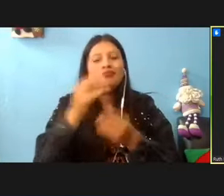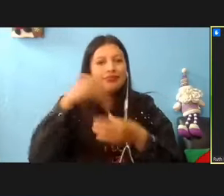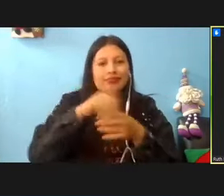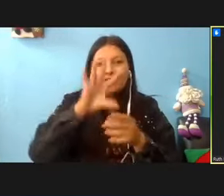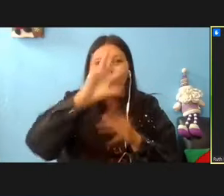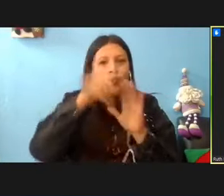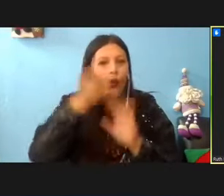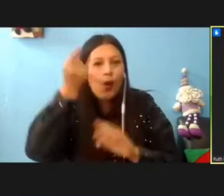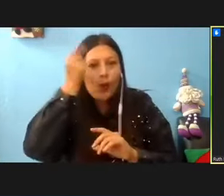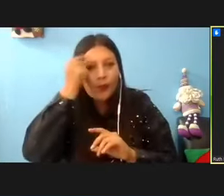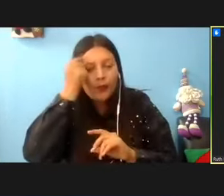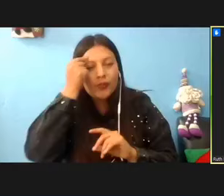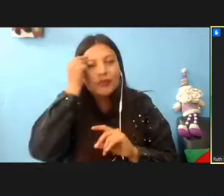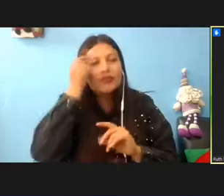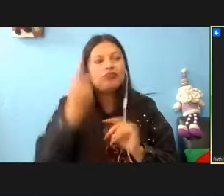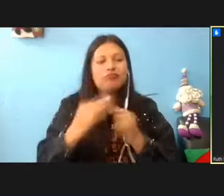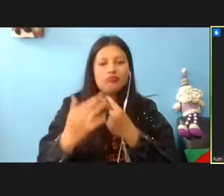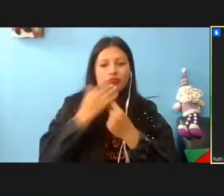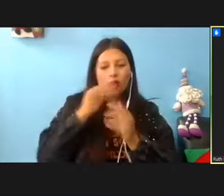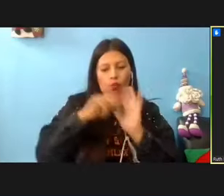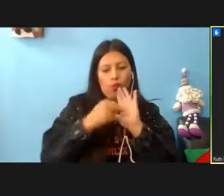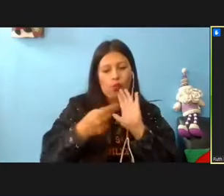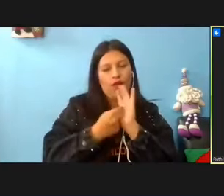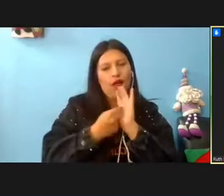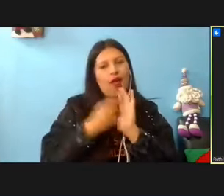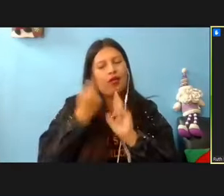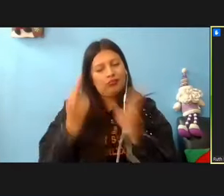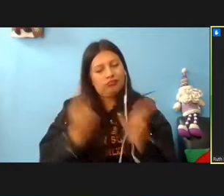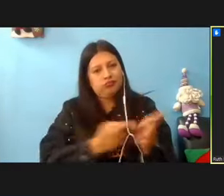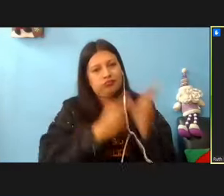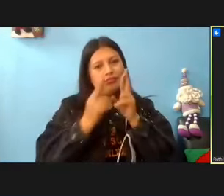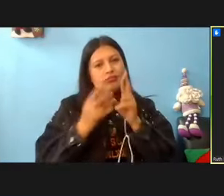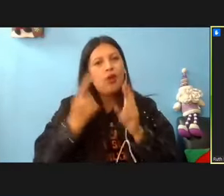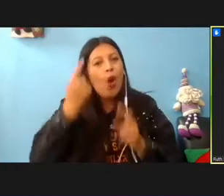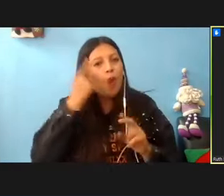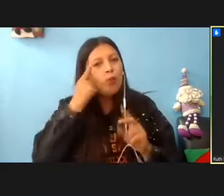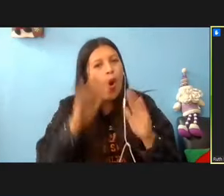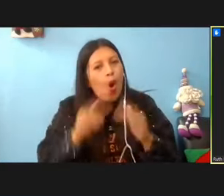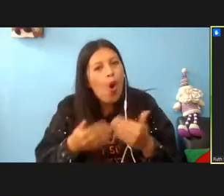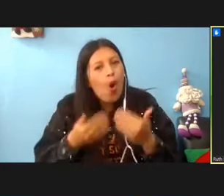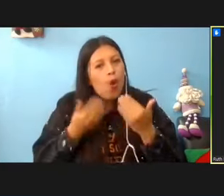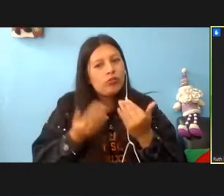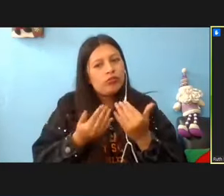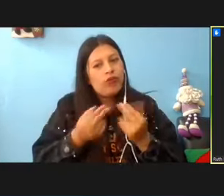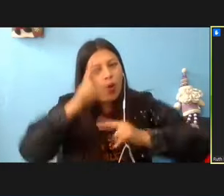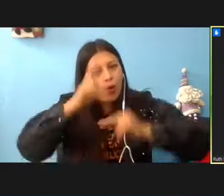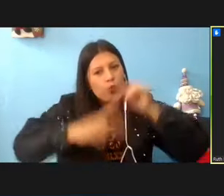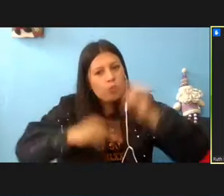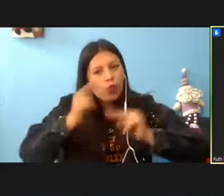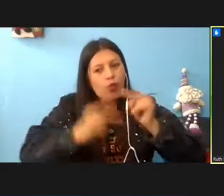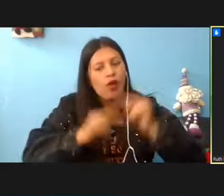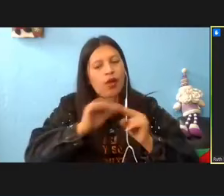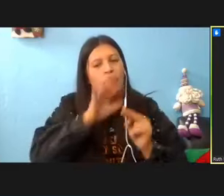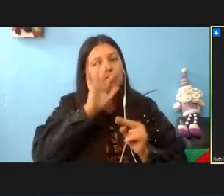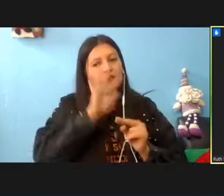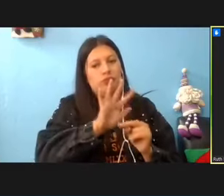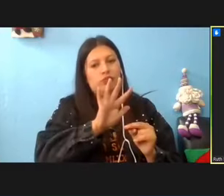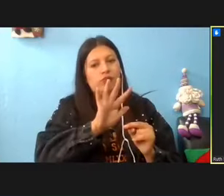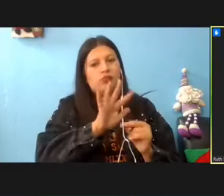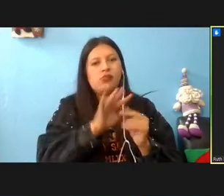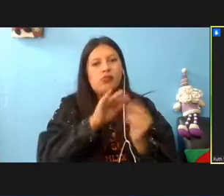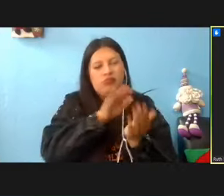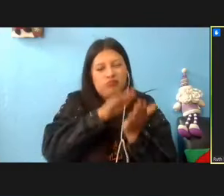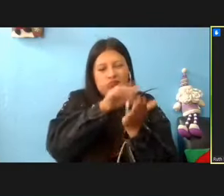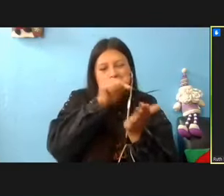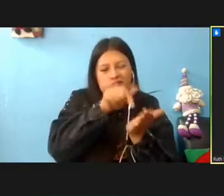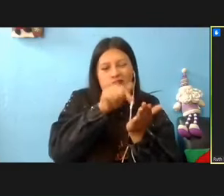y que nos implica repensar cómo vamos a construir esos archivos